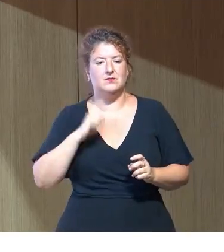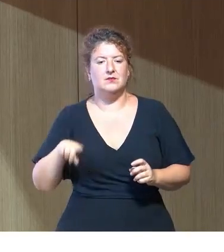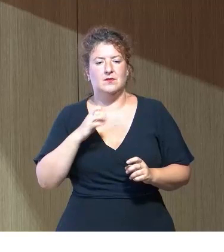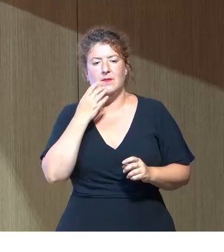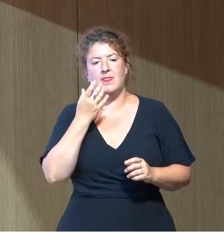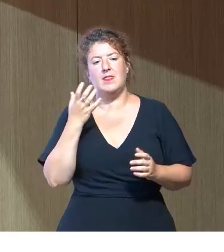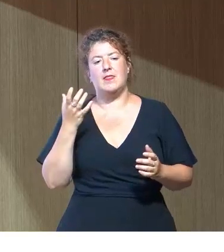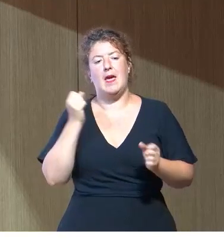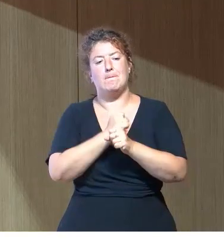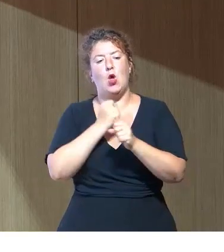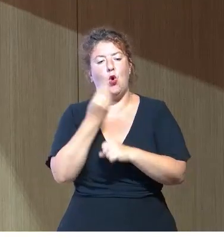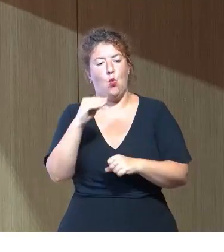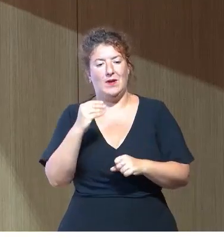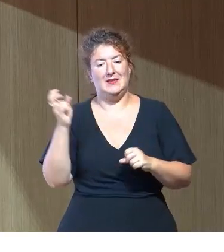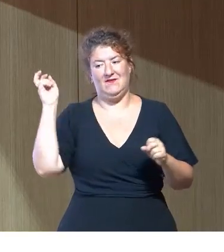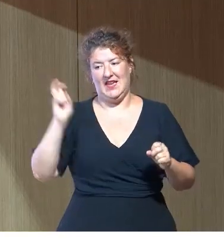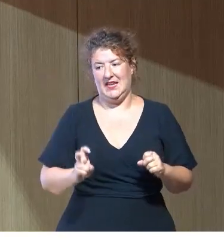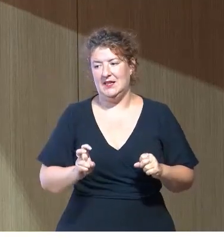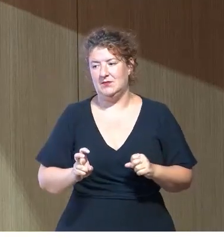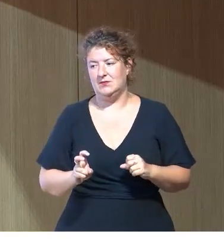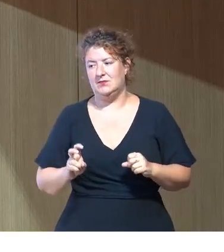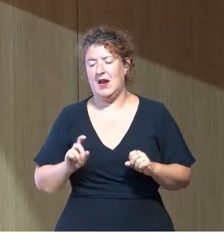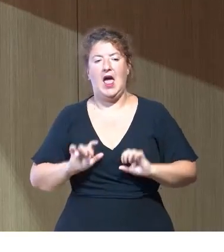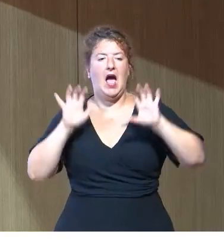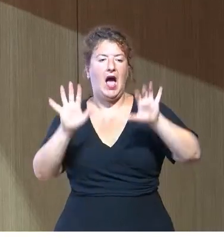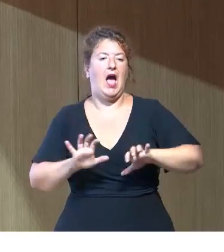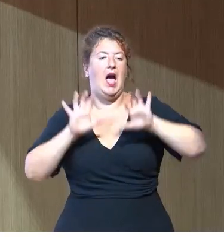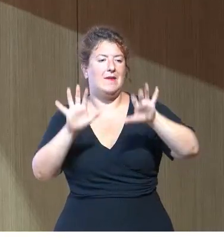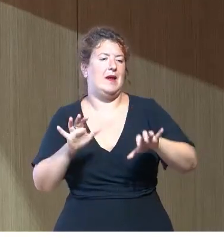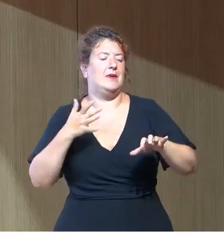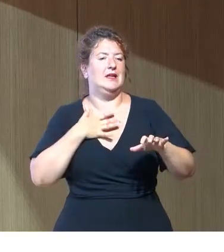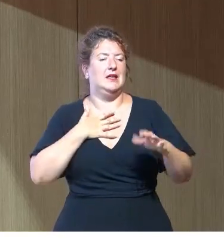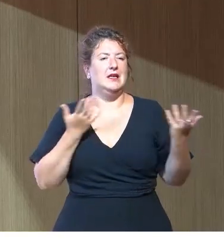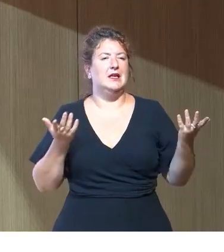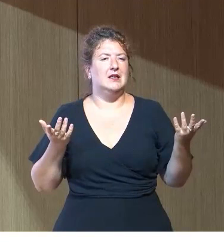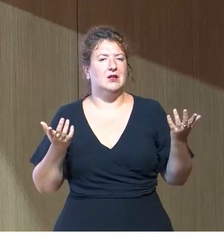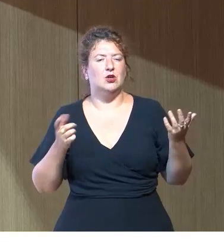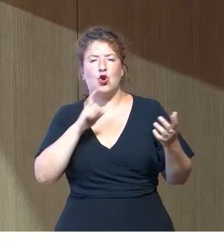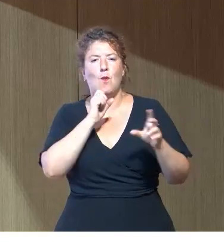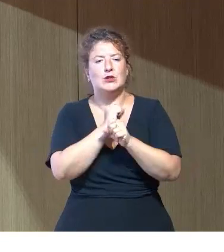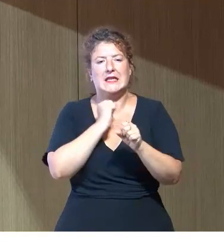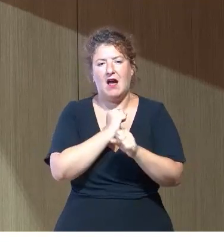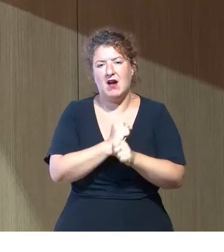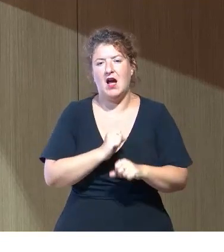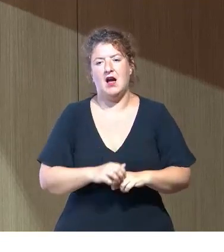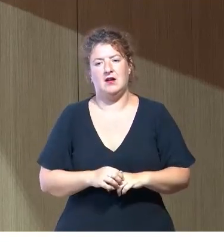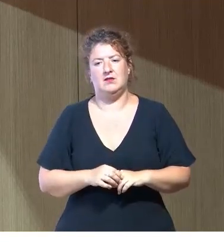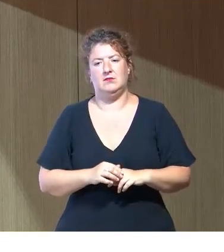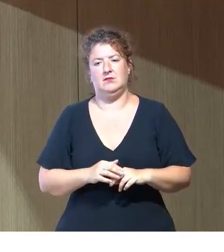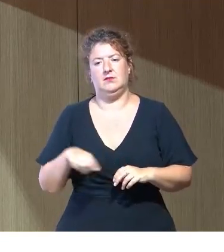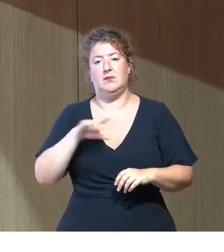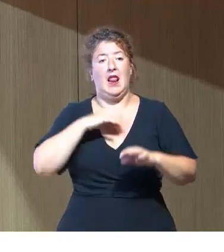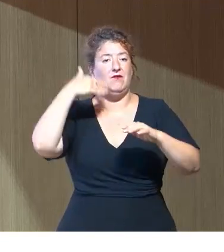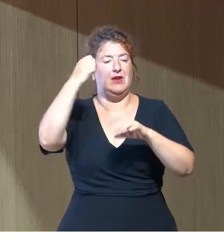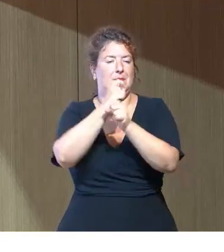operativo de empleo Juvenil y que habéis venido también para aprender y para enseñarnos cómo hay que trabajar con los jóvenes para para